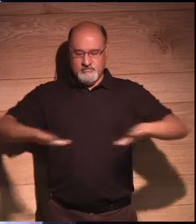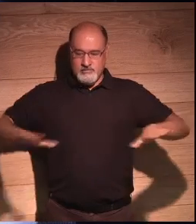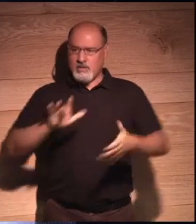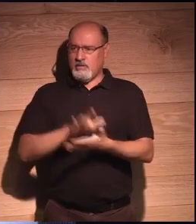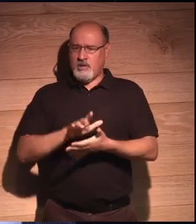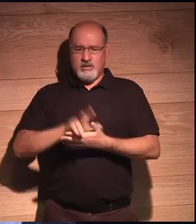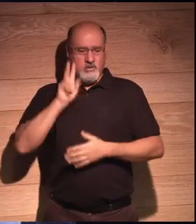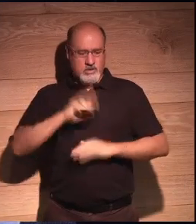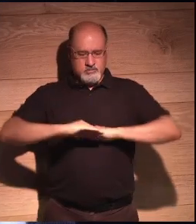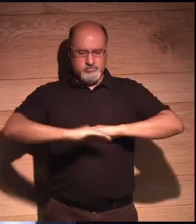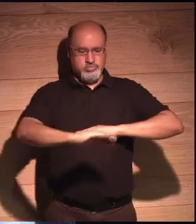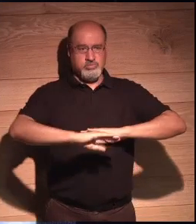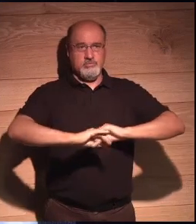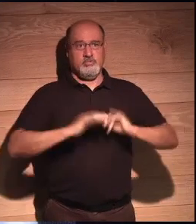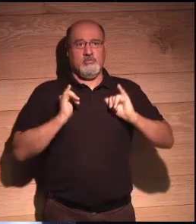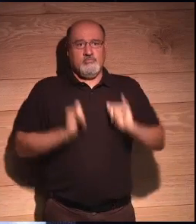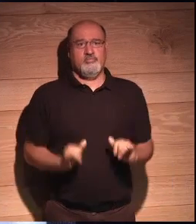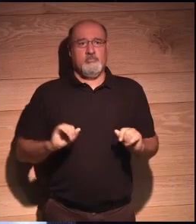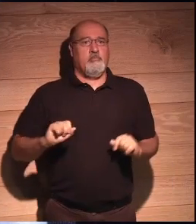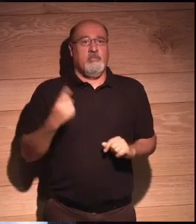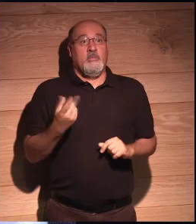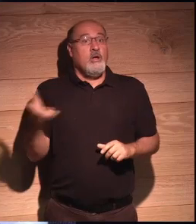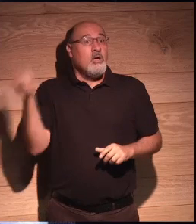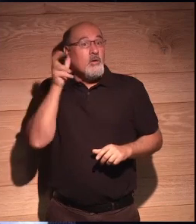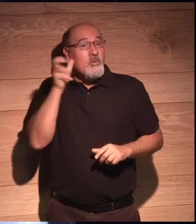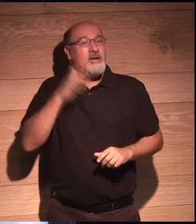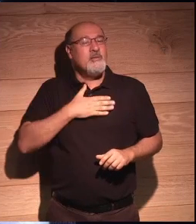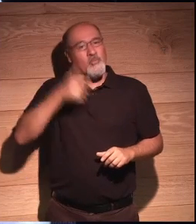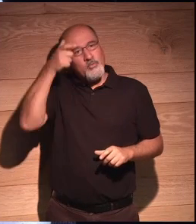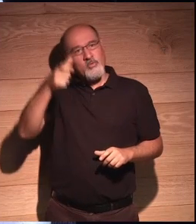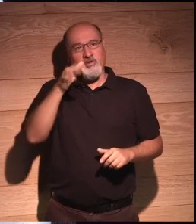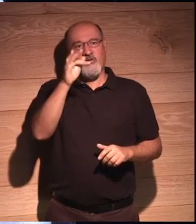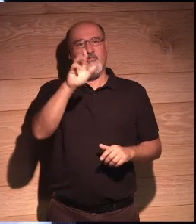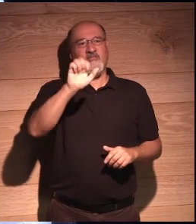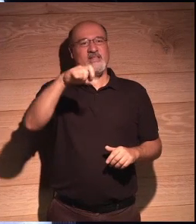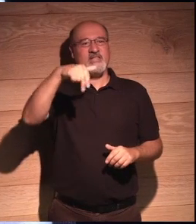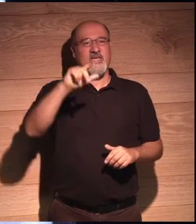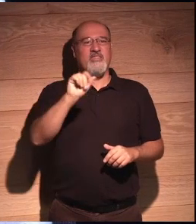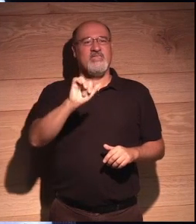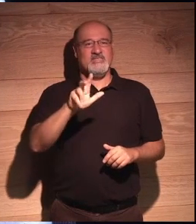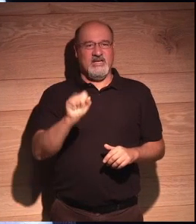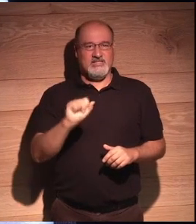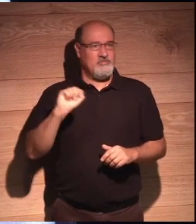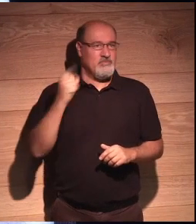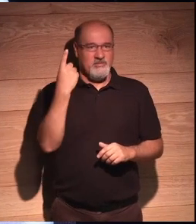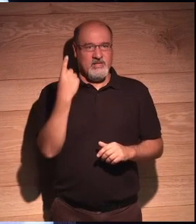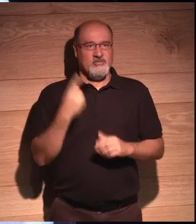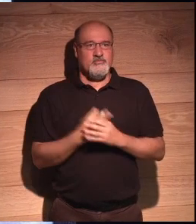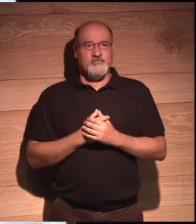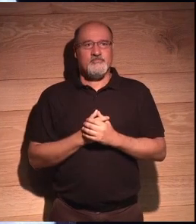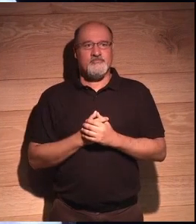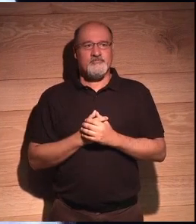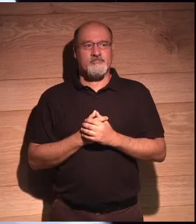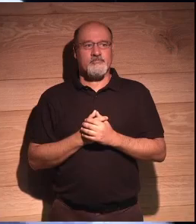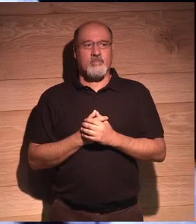Here, the Eagle has landed. Los primeros que lo escuchan es en Fresnedillas. Y bueno,